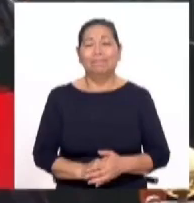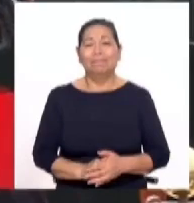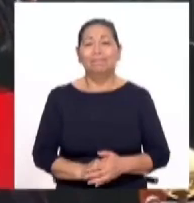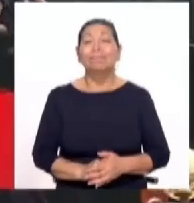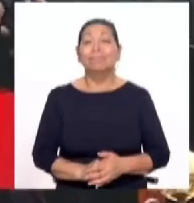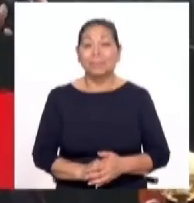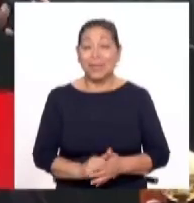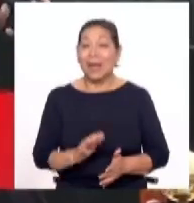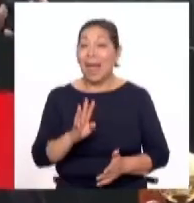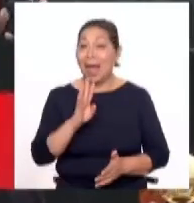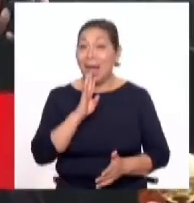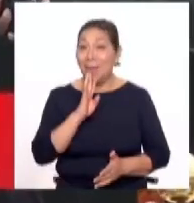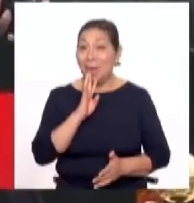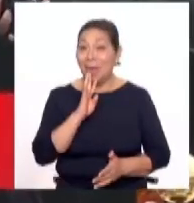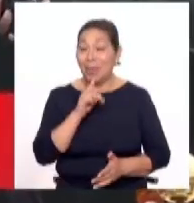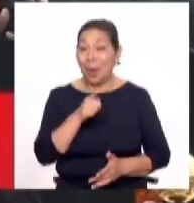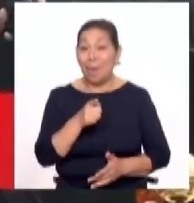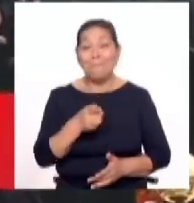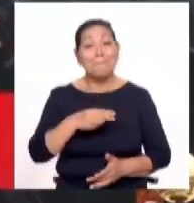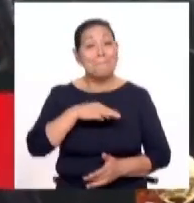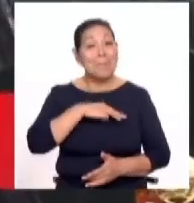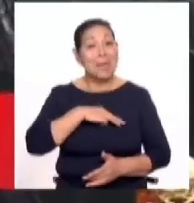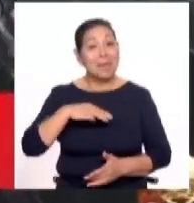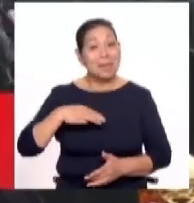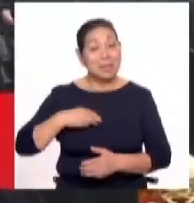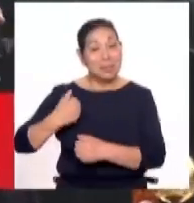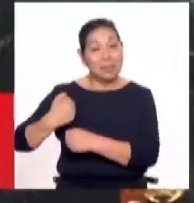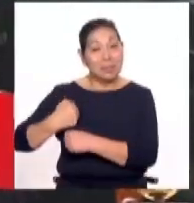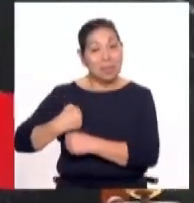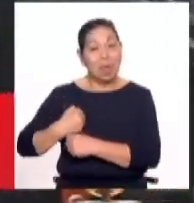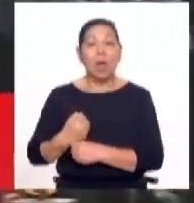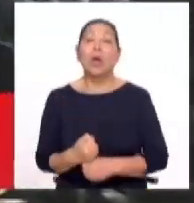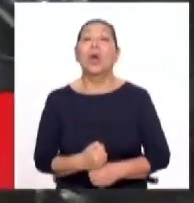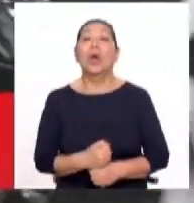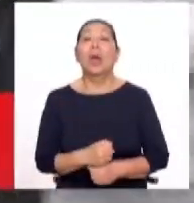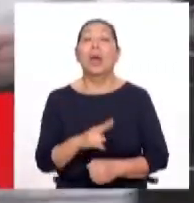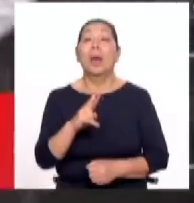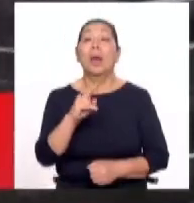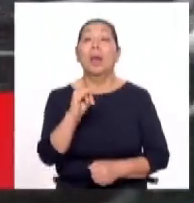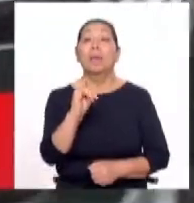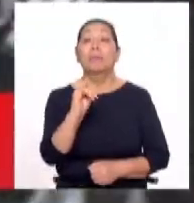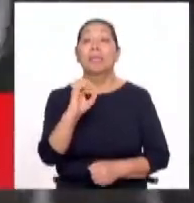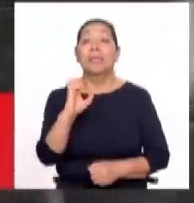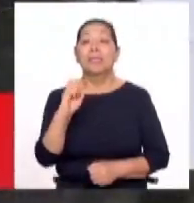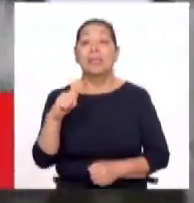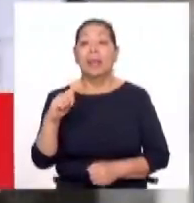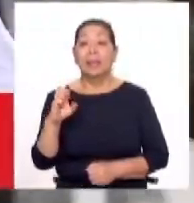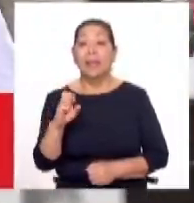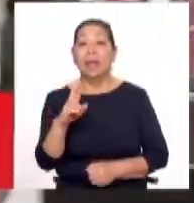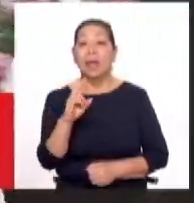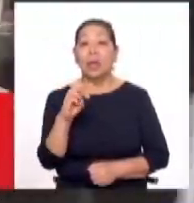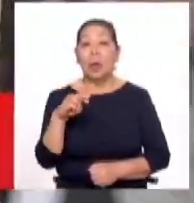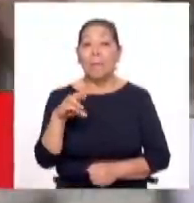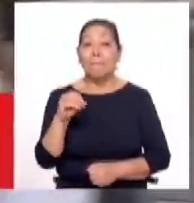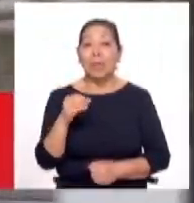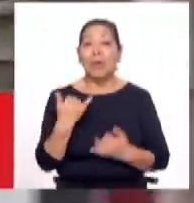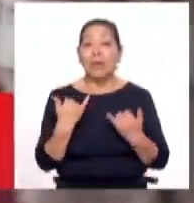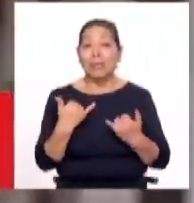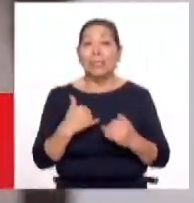Bueno, han sido las palabras entonces del ministro del Interior, Vicente Romero, quien ha señalado que